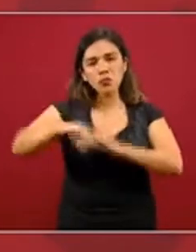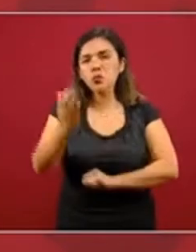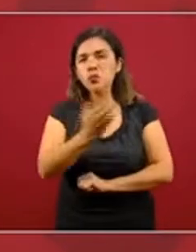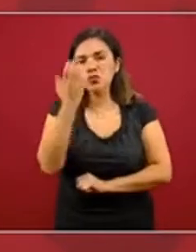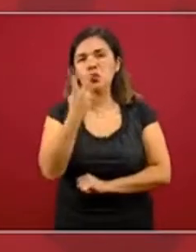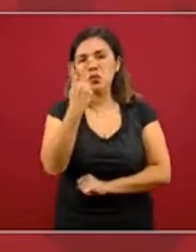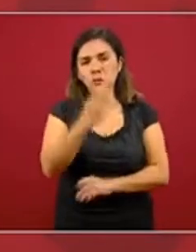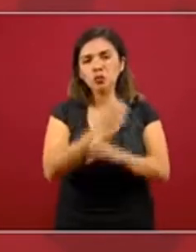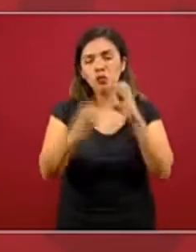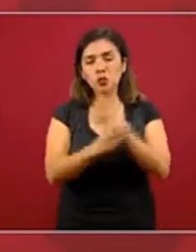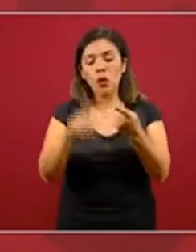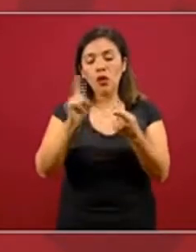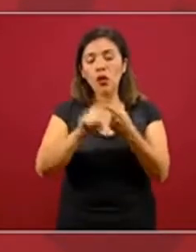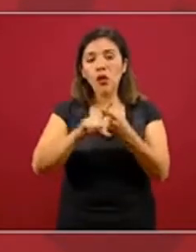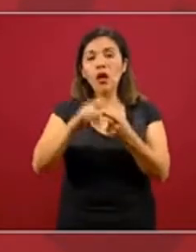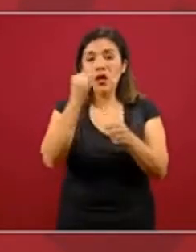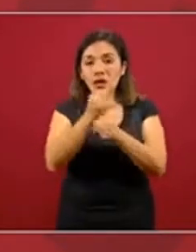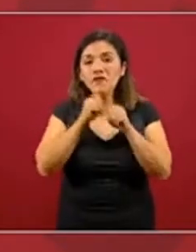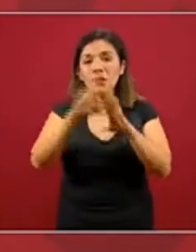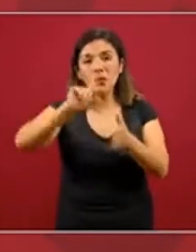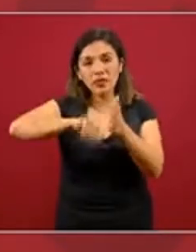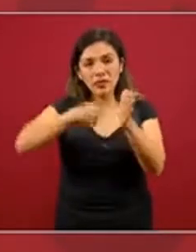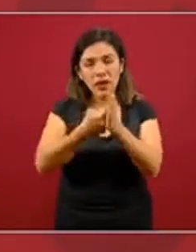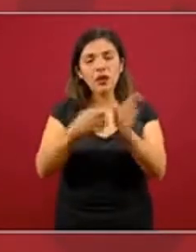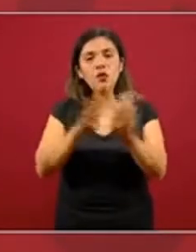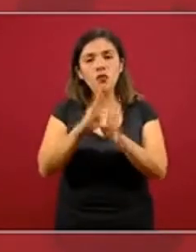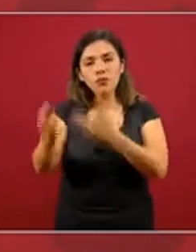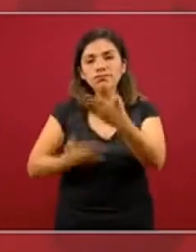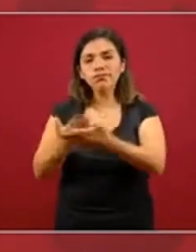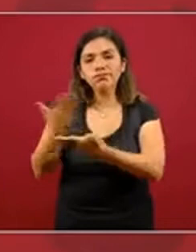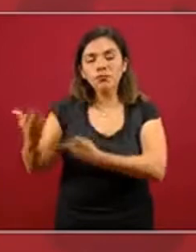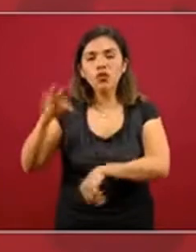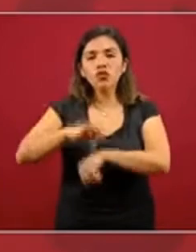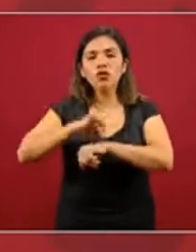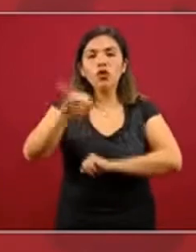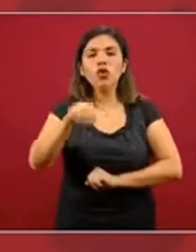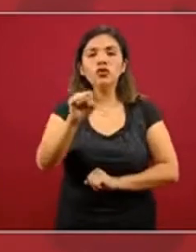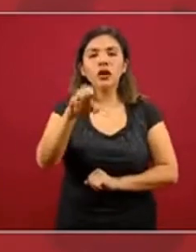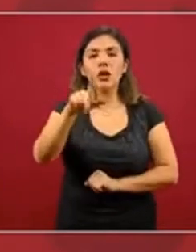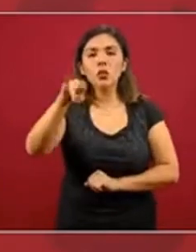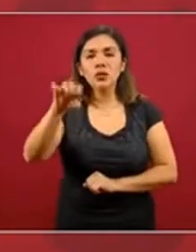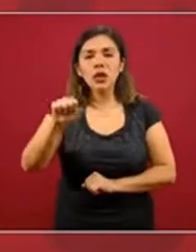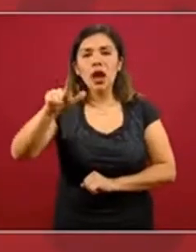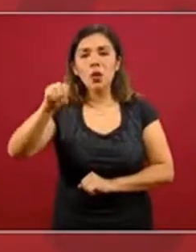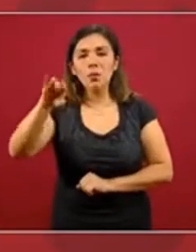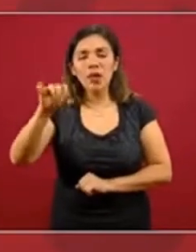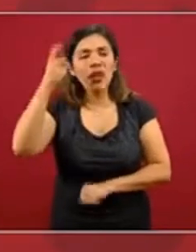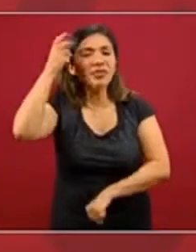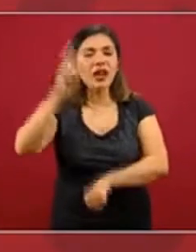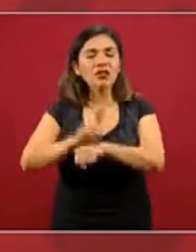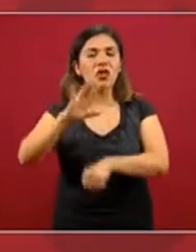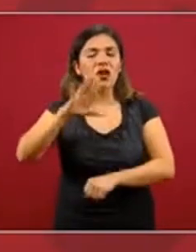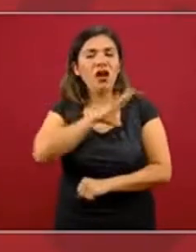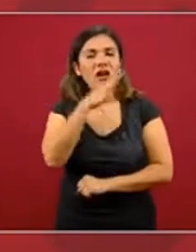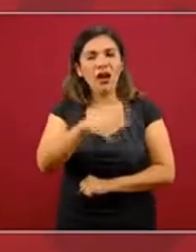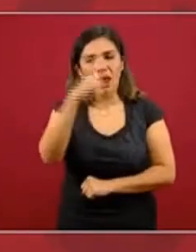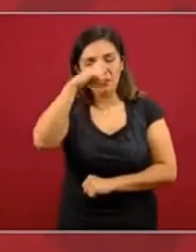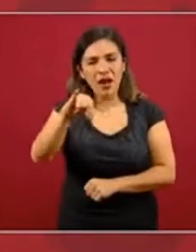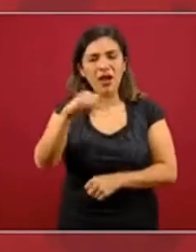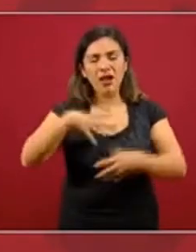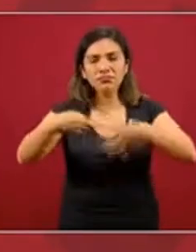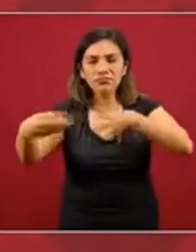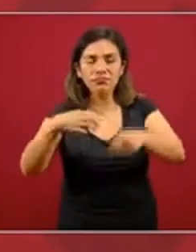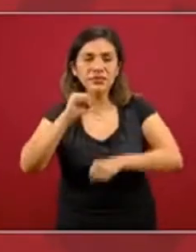dos componentes. Uno, el informe técnico que presentará el doctor José Luis Alomía, director general de Epidemiología de la Secretaría de